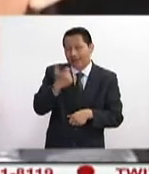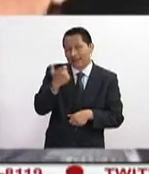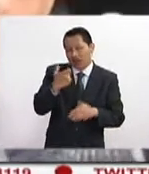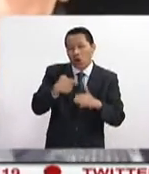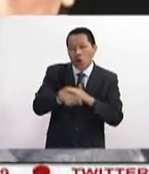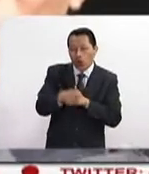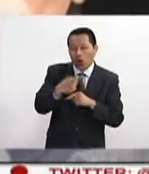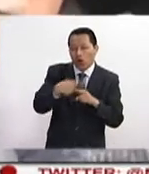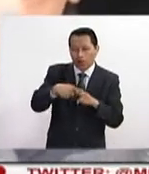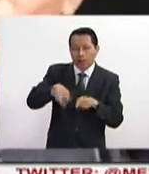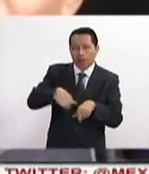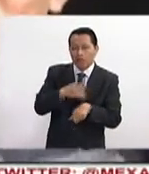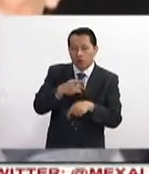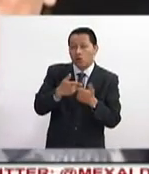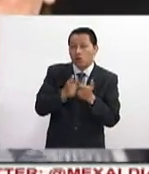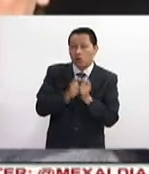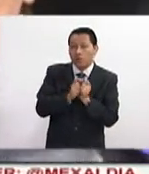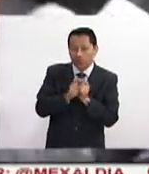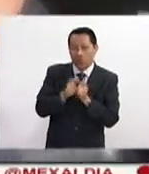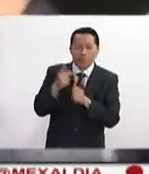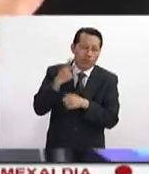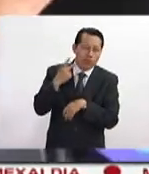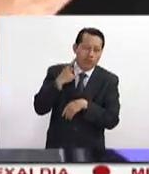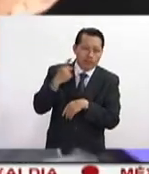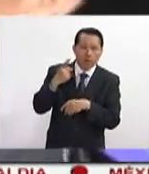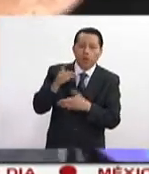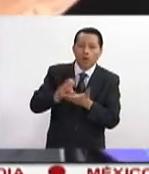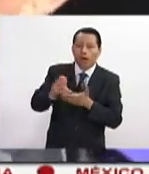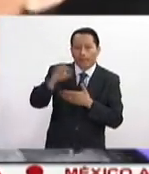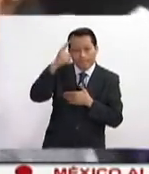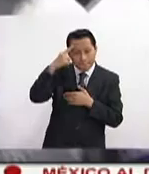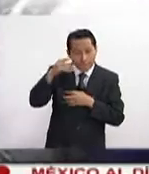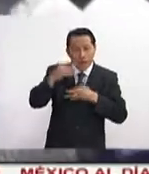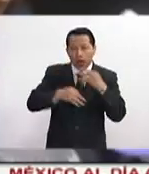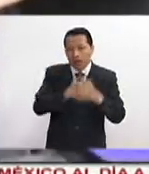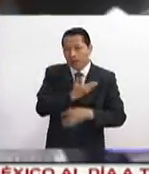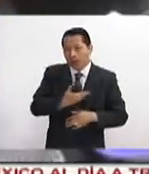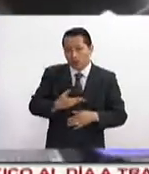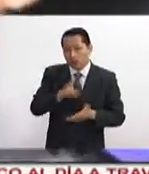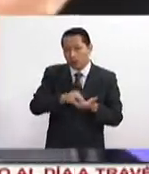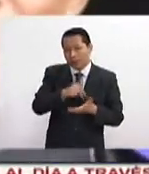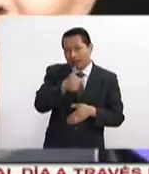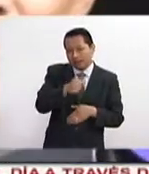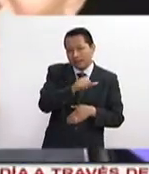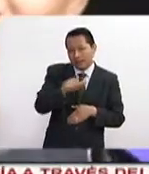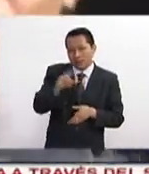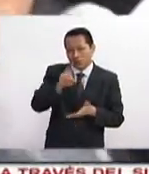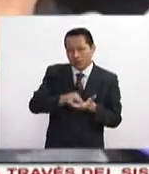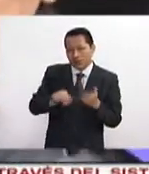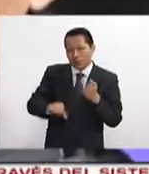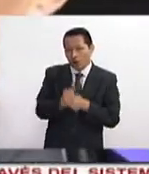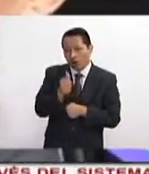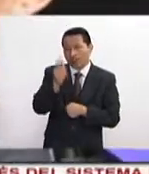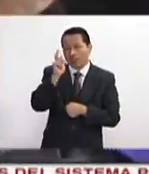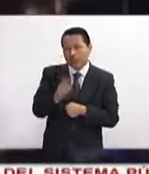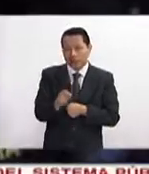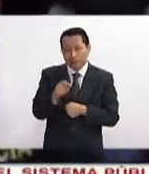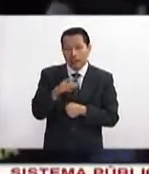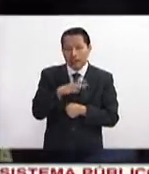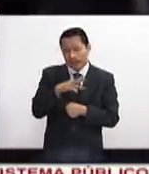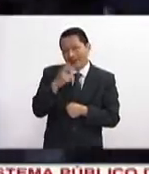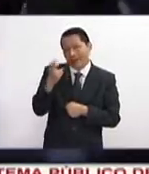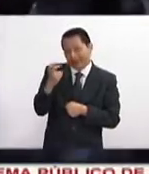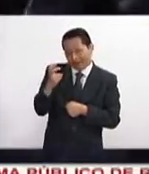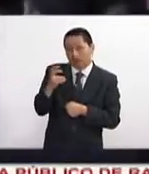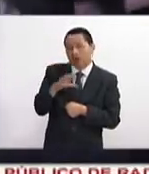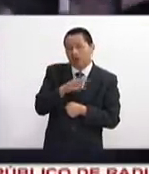por los aportes que el Partido Nacionalista recibió para las campañas presidenciales de 2006 y 2011, en las que Humala se postuló.